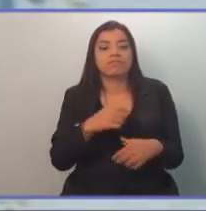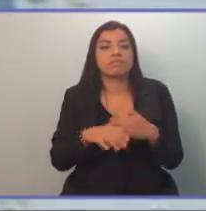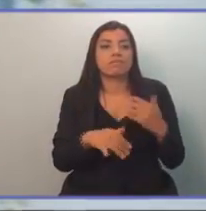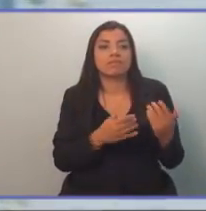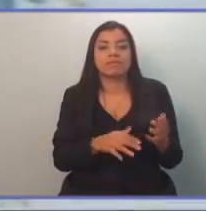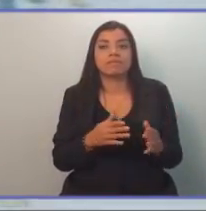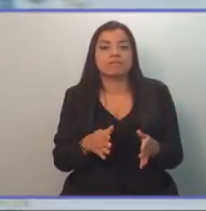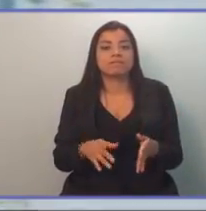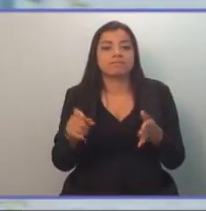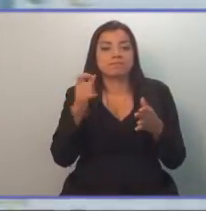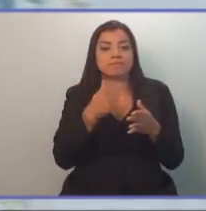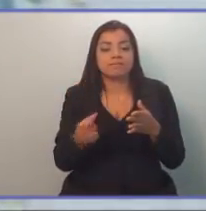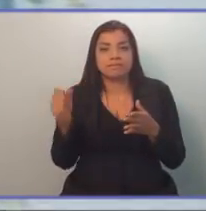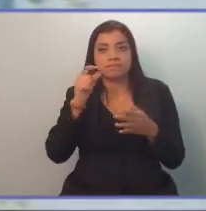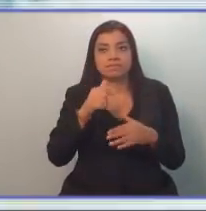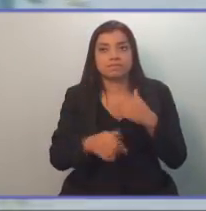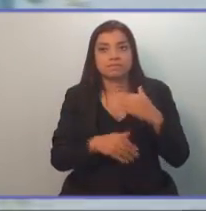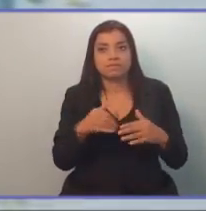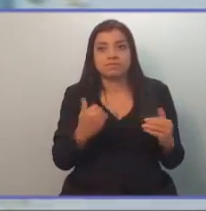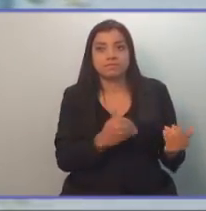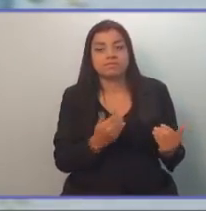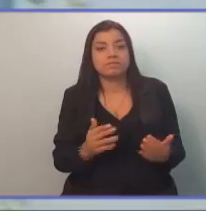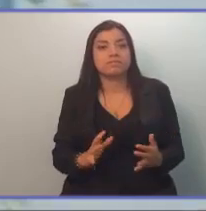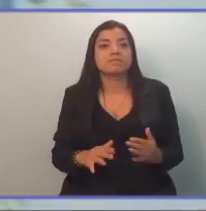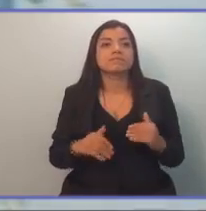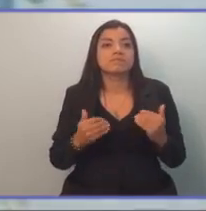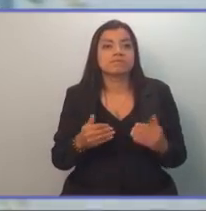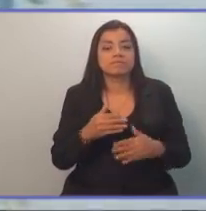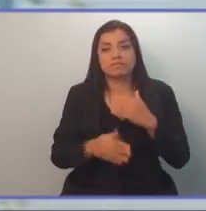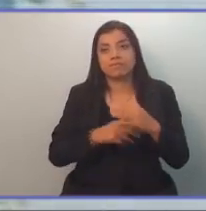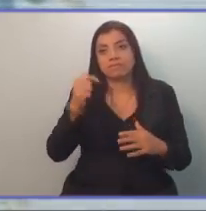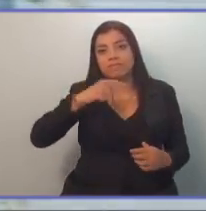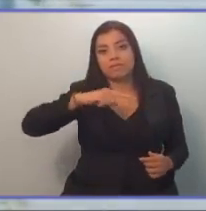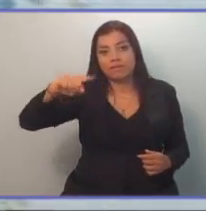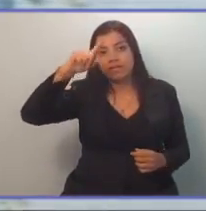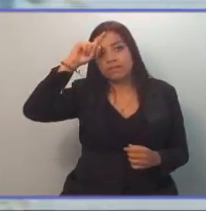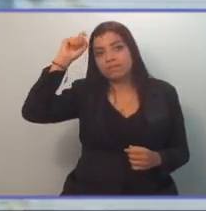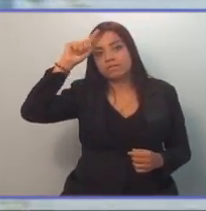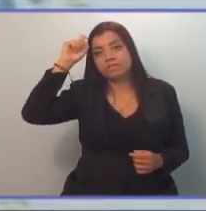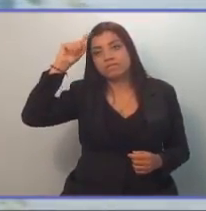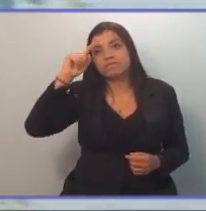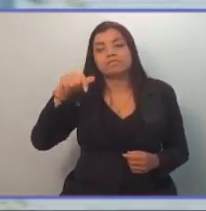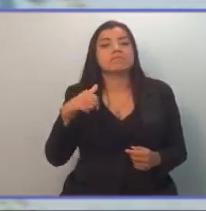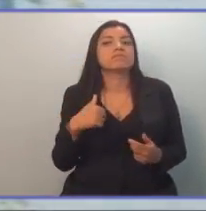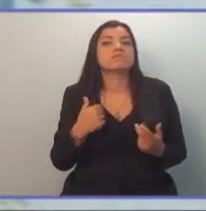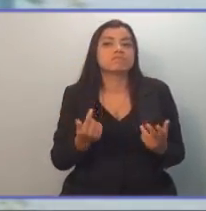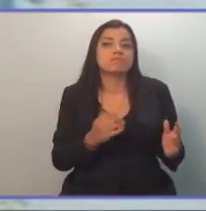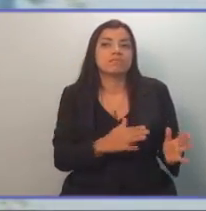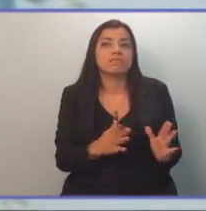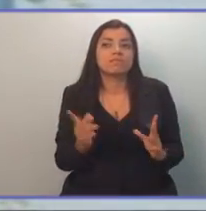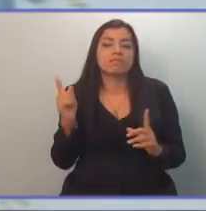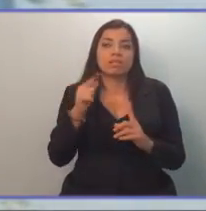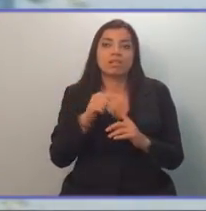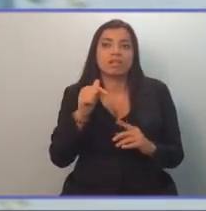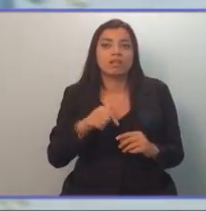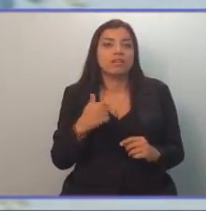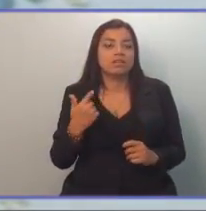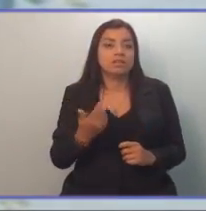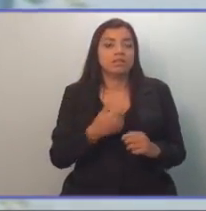inspectores judiciales especializados precisamente para la labor señalada, al grado que a estas alturas hemos reducido